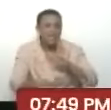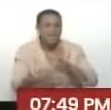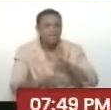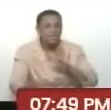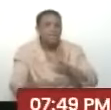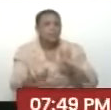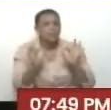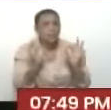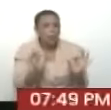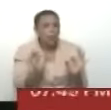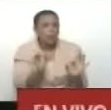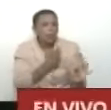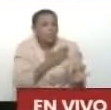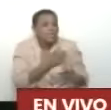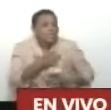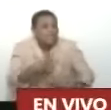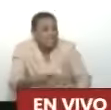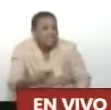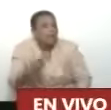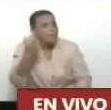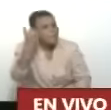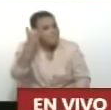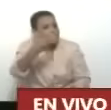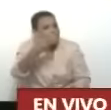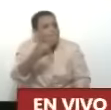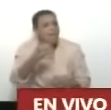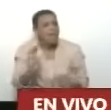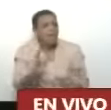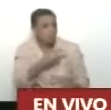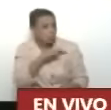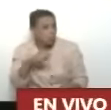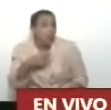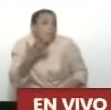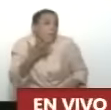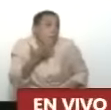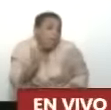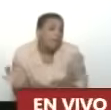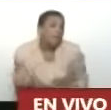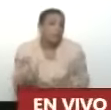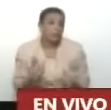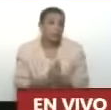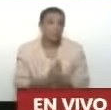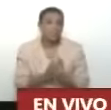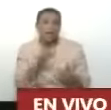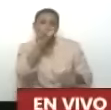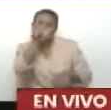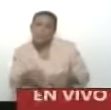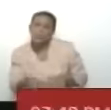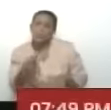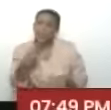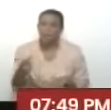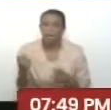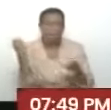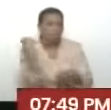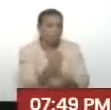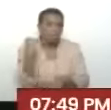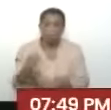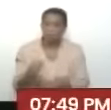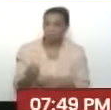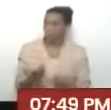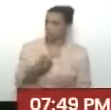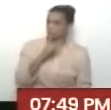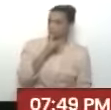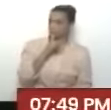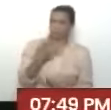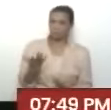de decir lo que a nosotros nos parece, porque nosotros, por ejemplo, que diga, no, tal persona mata a tal persona, nosotros no podemos quedarnos a